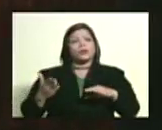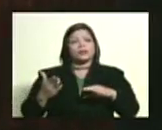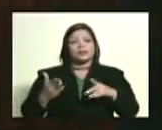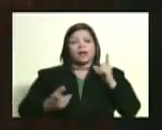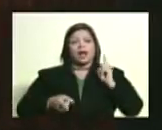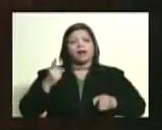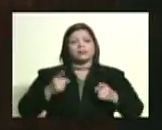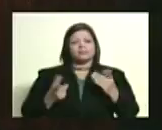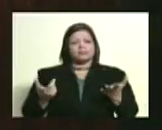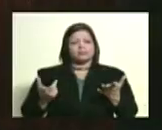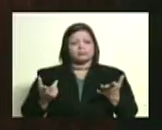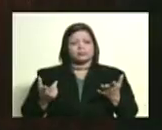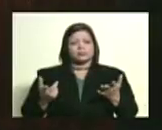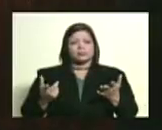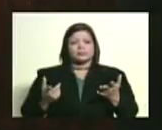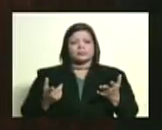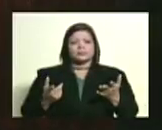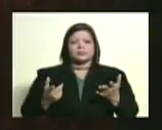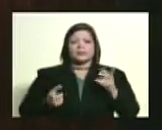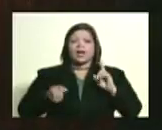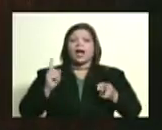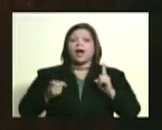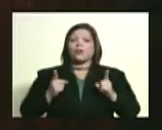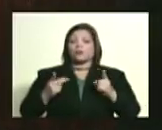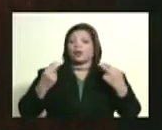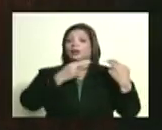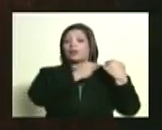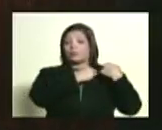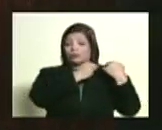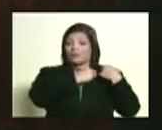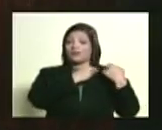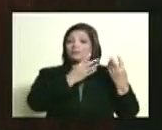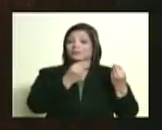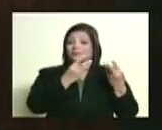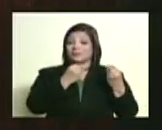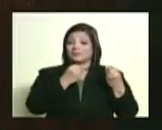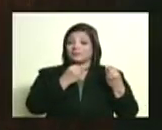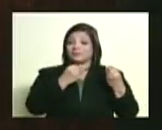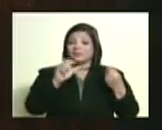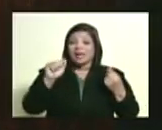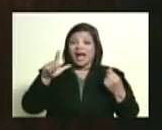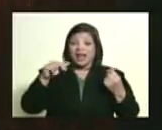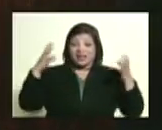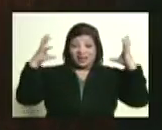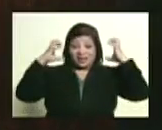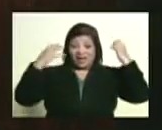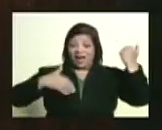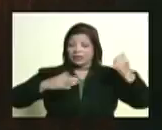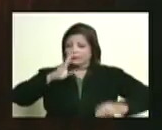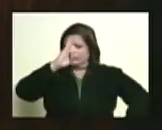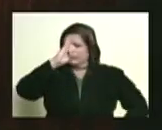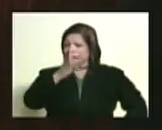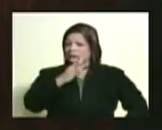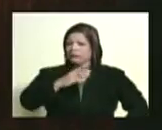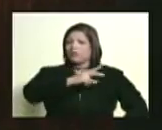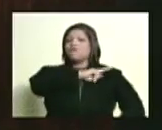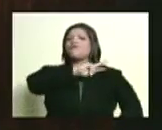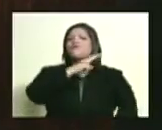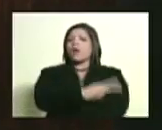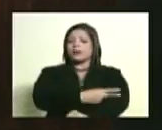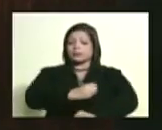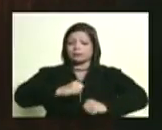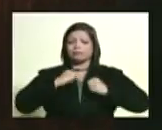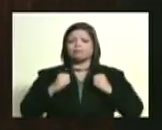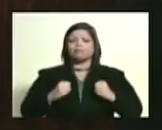tocado. Digo porque, bueno, genera mucha responsabilidad. Y Alí fue una persona muy vertical, Alí fue un marxista y